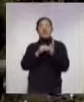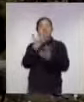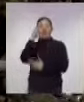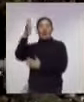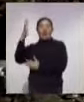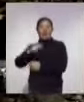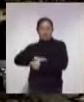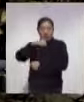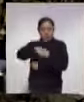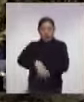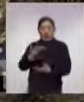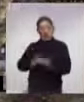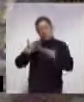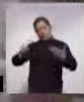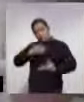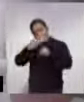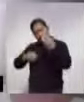Rodríguez.